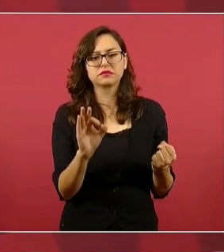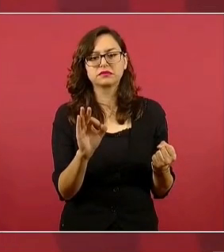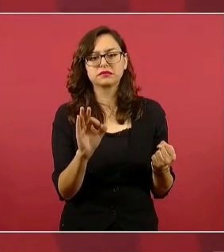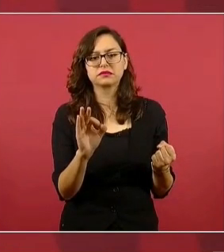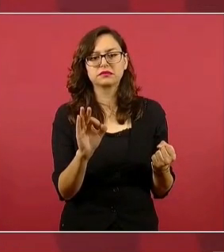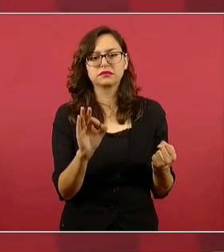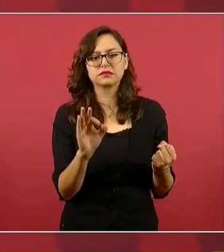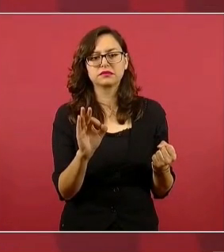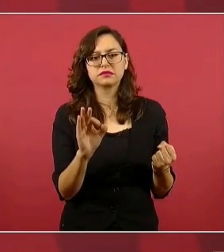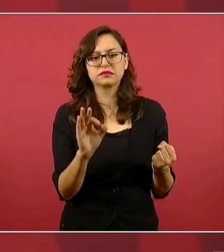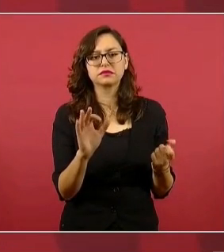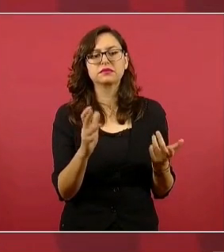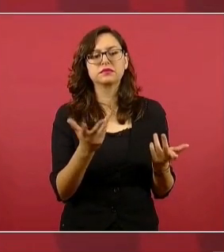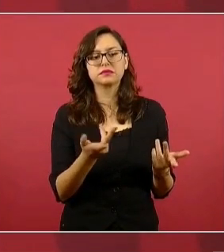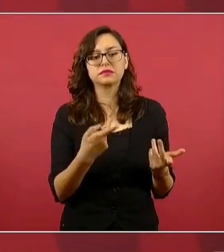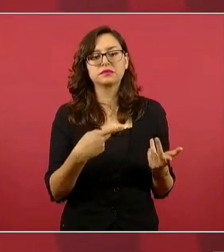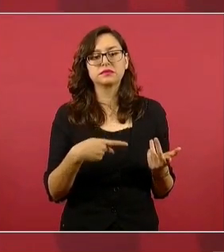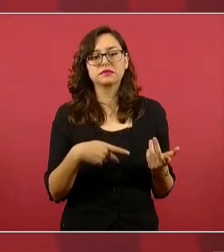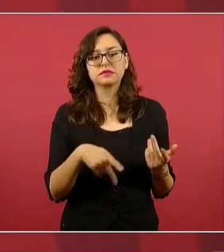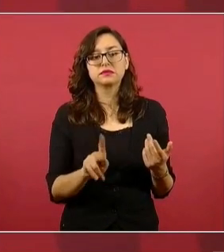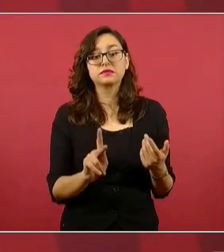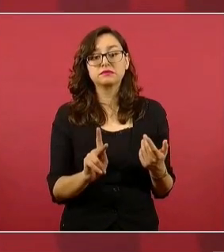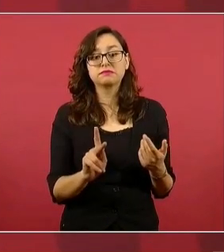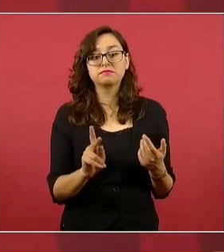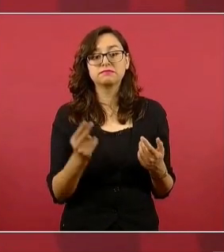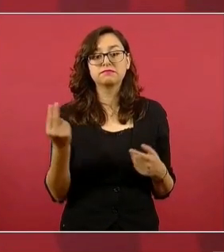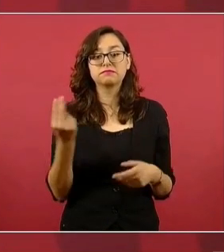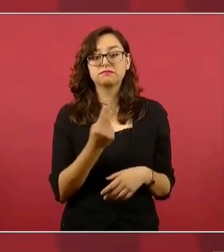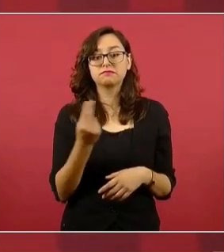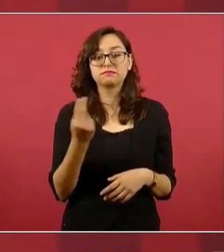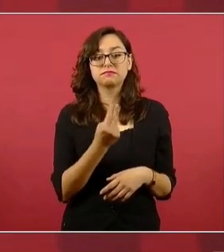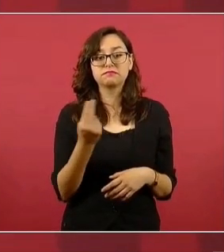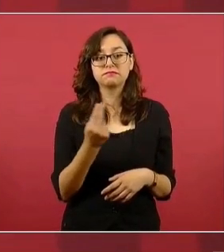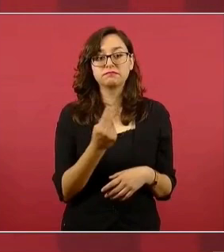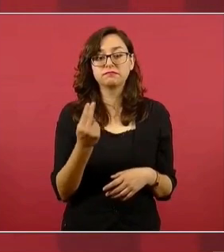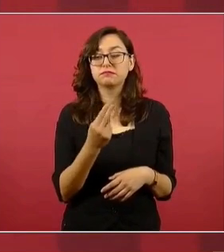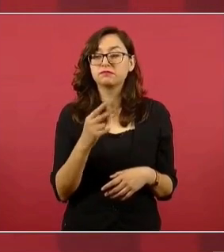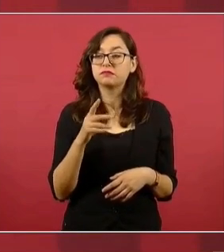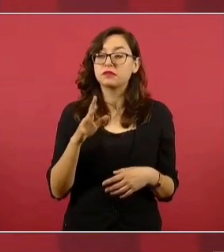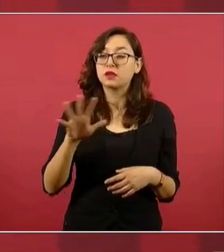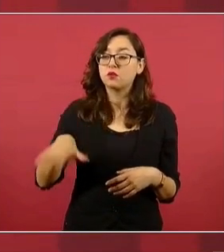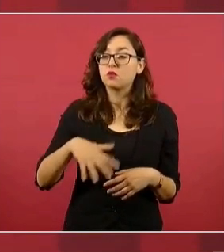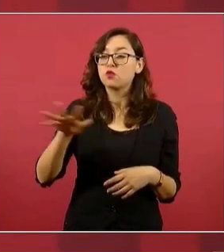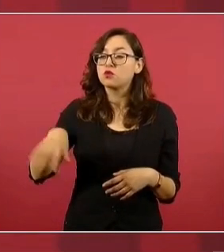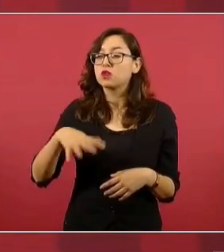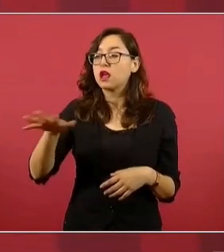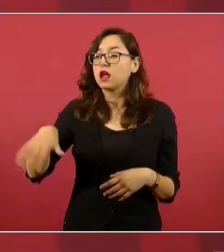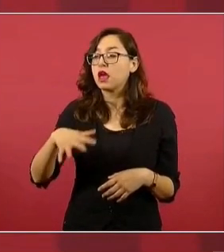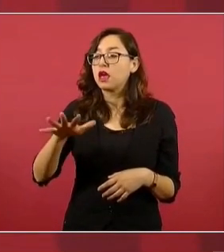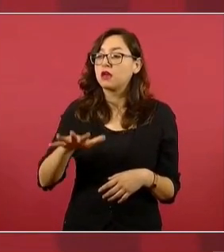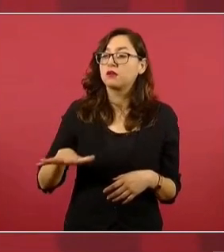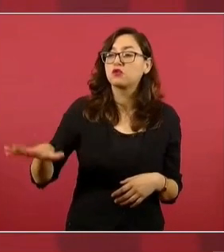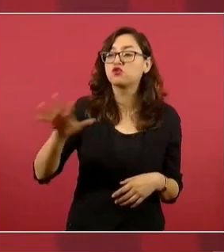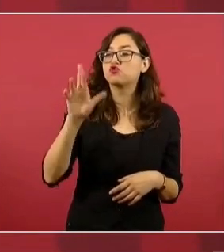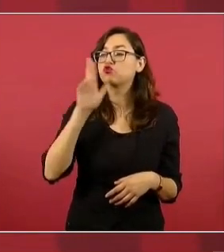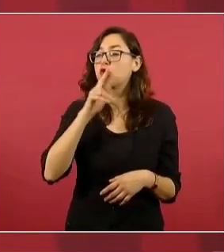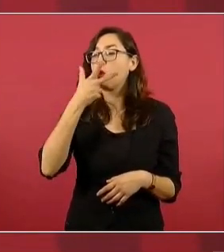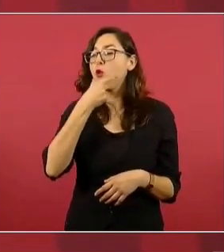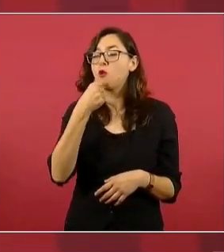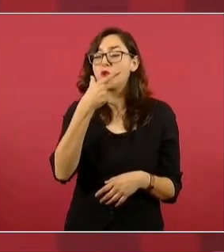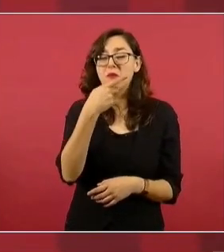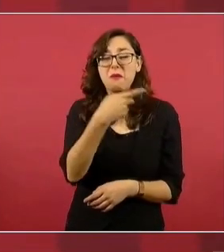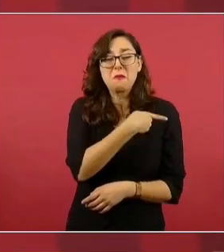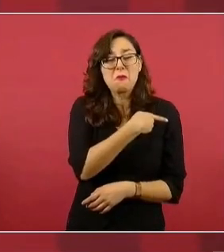le ponían la camisa del hombre más pobre de Rusia